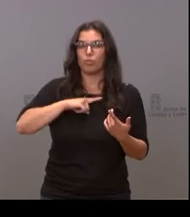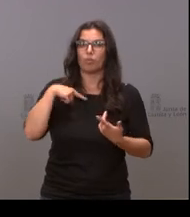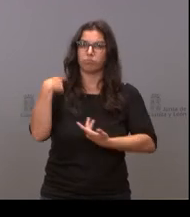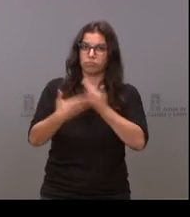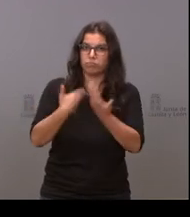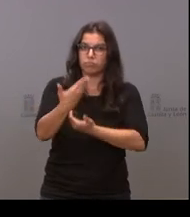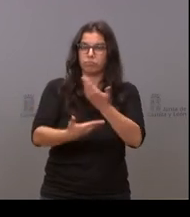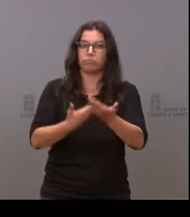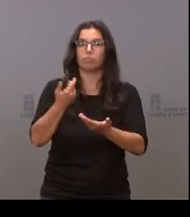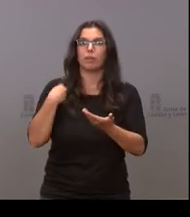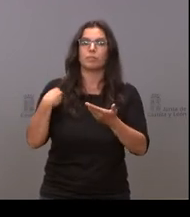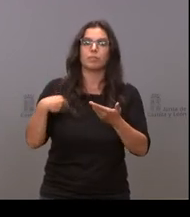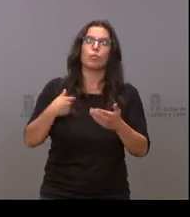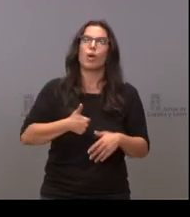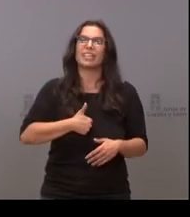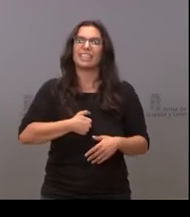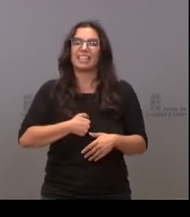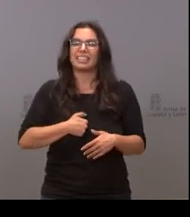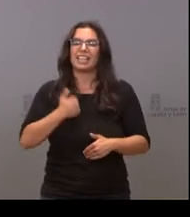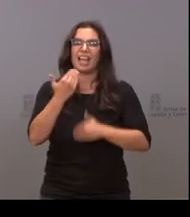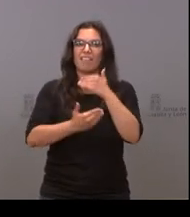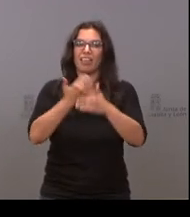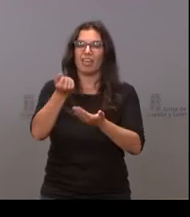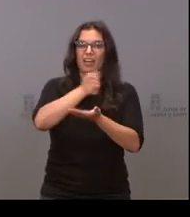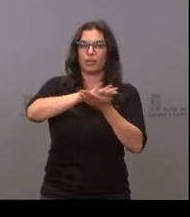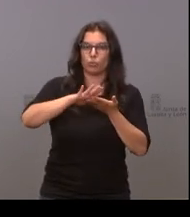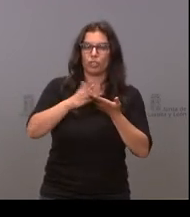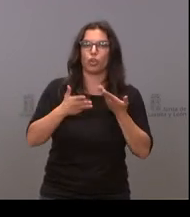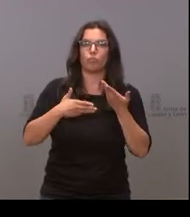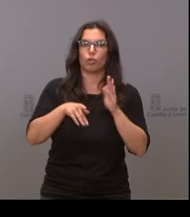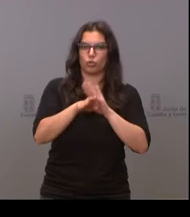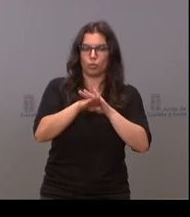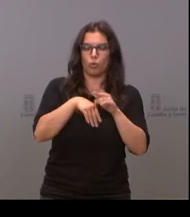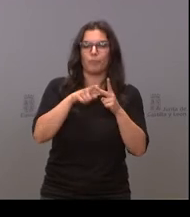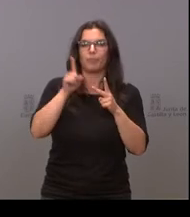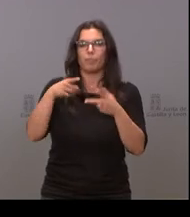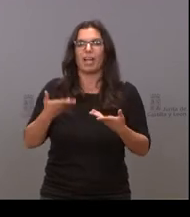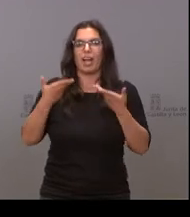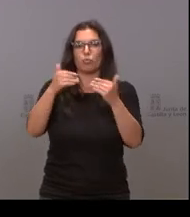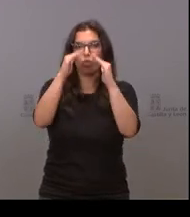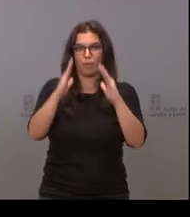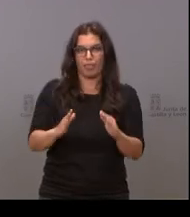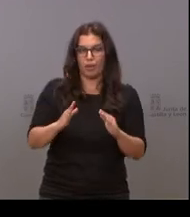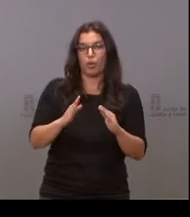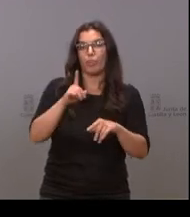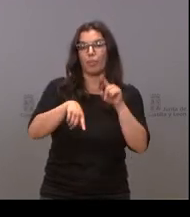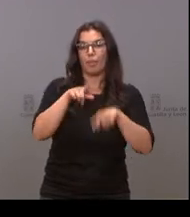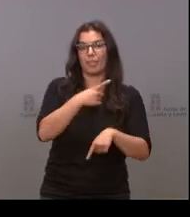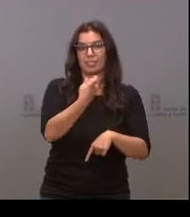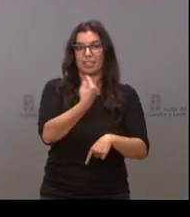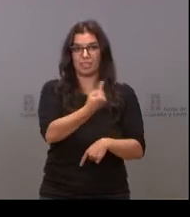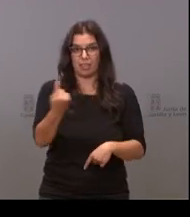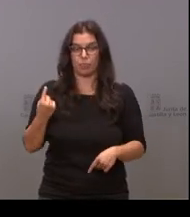camino de la teleasistencia avanzada gratuita a la ayuda a domicilio según las necesidades de las personas